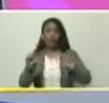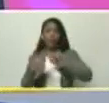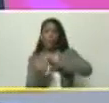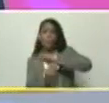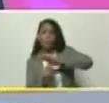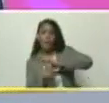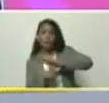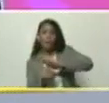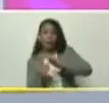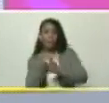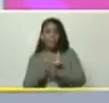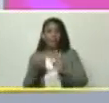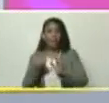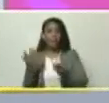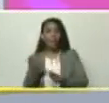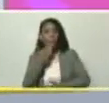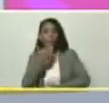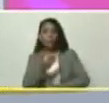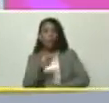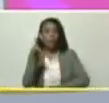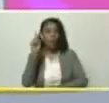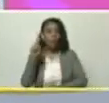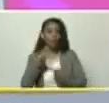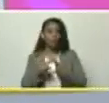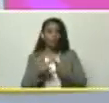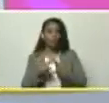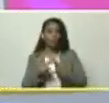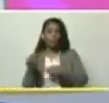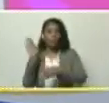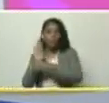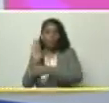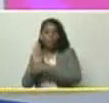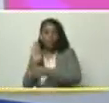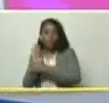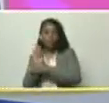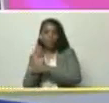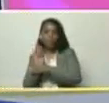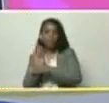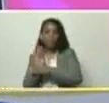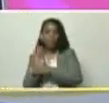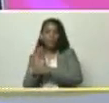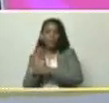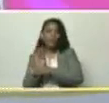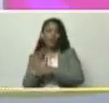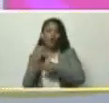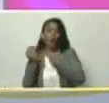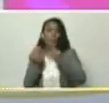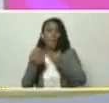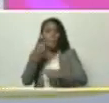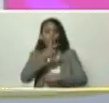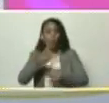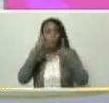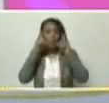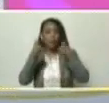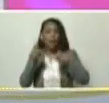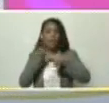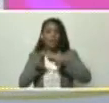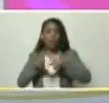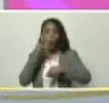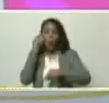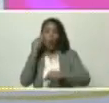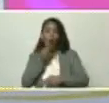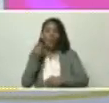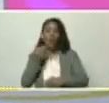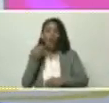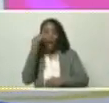básica y media, que nos permitan, uno, preservar el talento generacional de niñas, niños, jóvenes